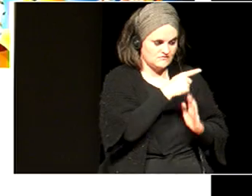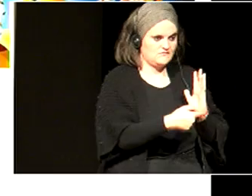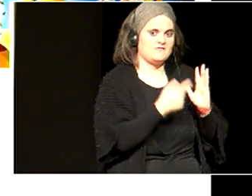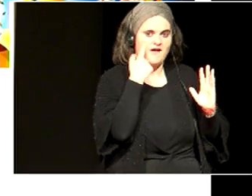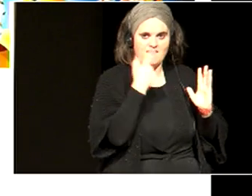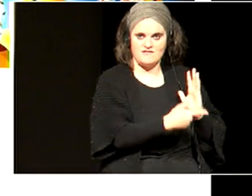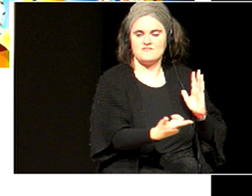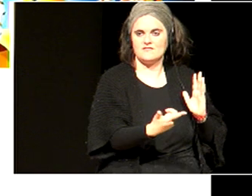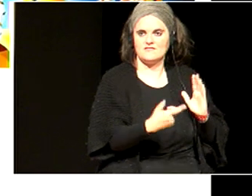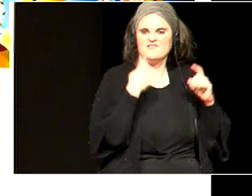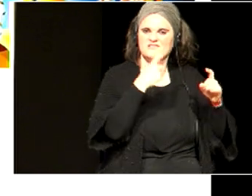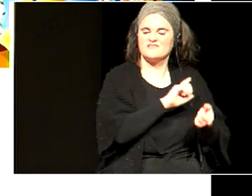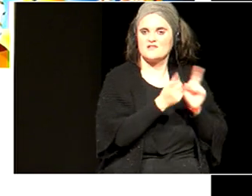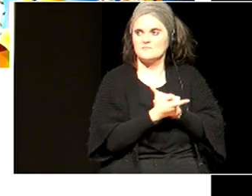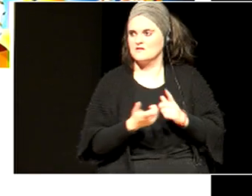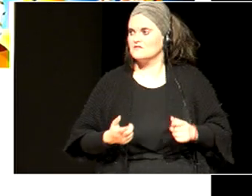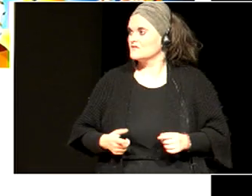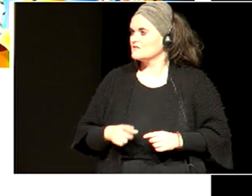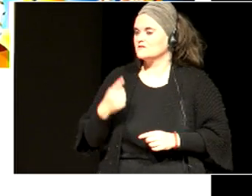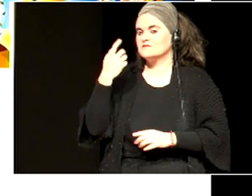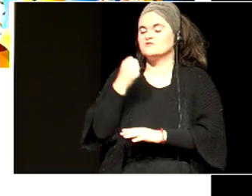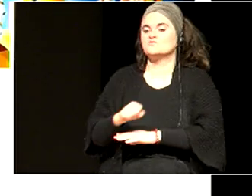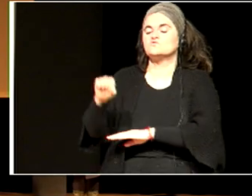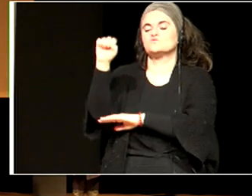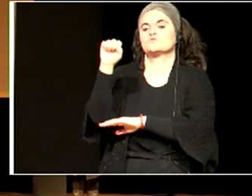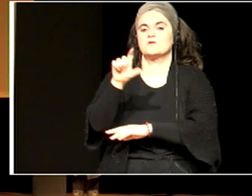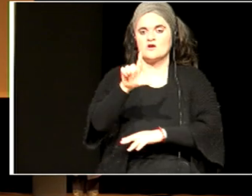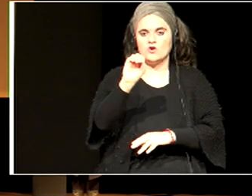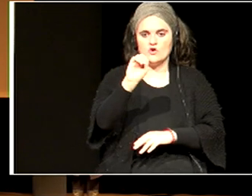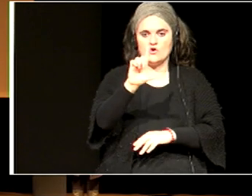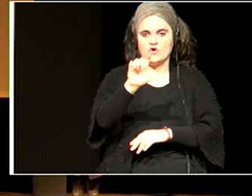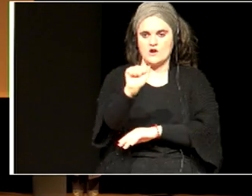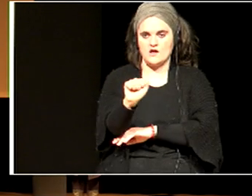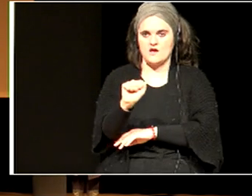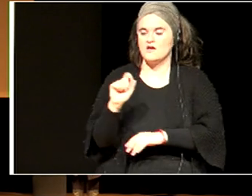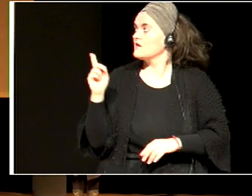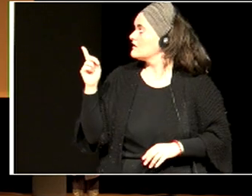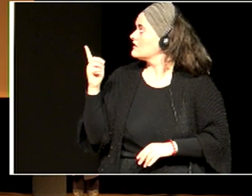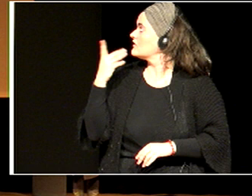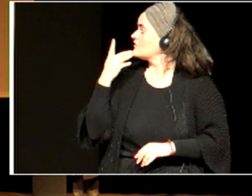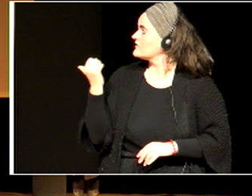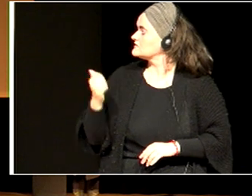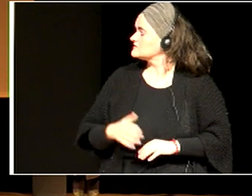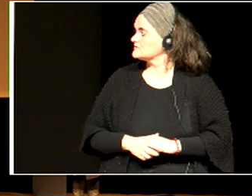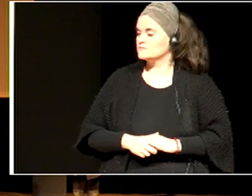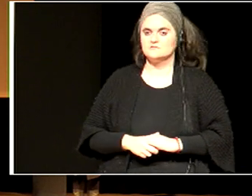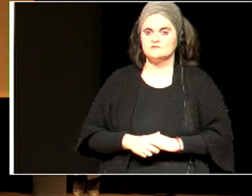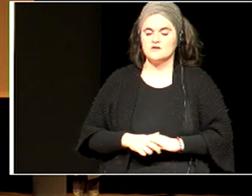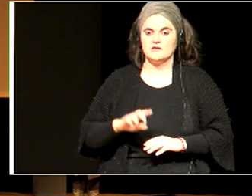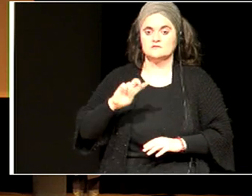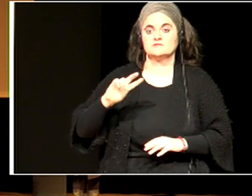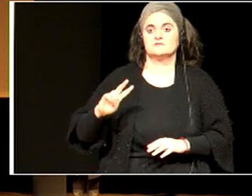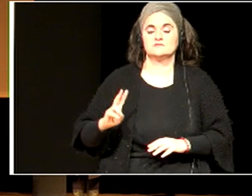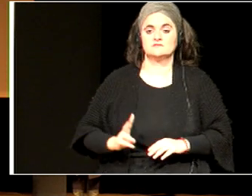supongo que conocéis a súper lora a súper lola la heroína que más mola su pérgola triunfa en la secundaria